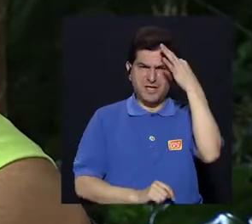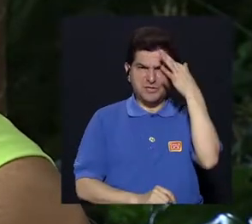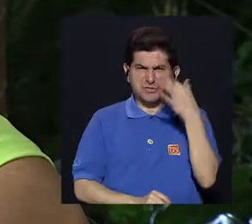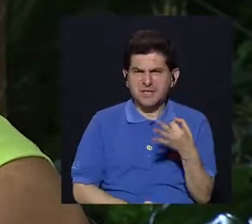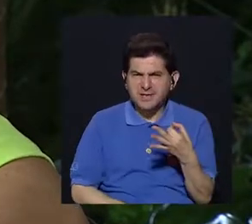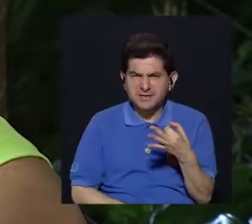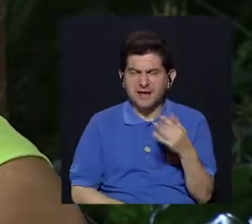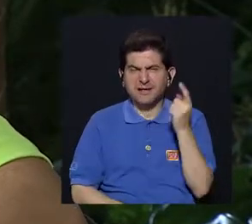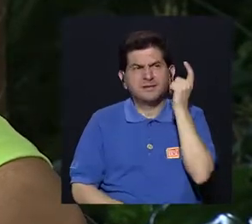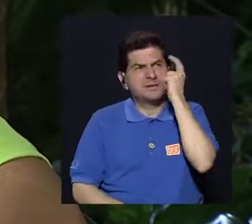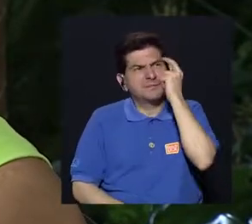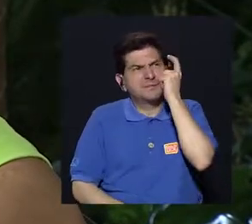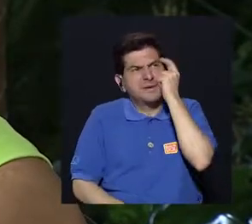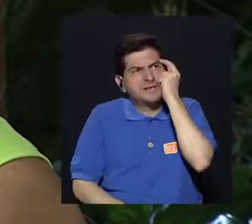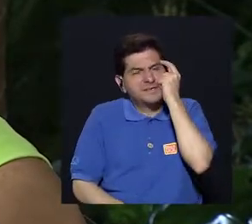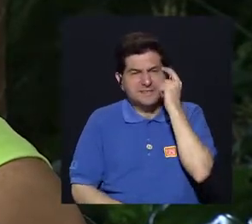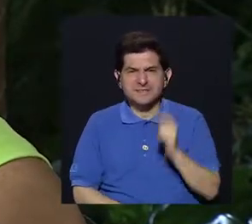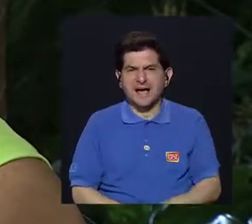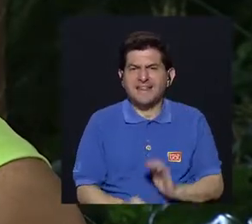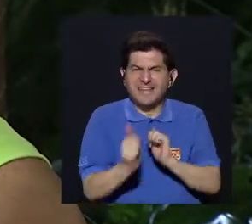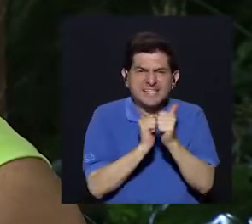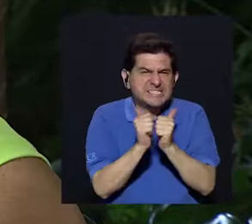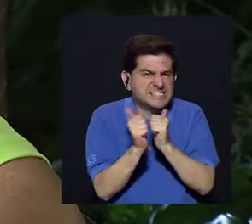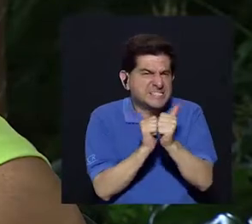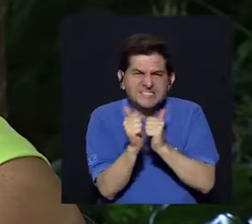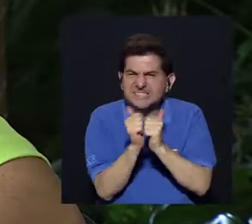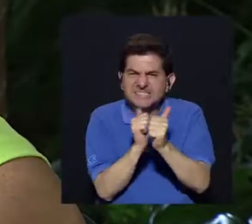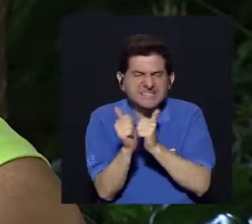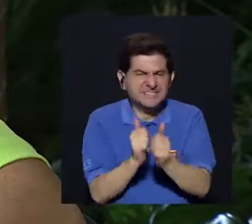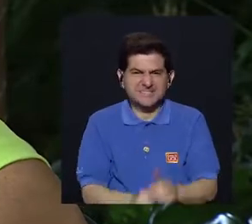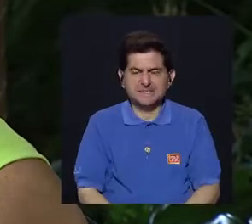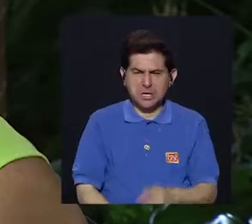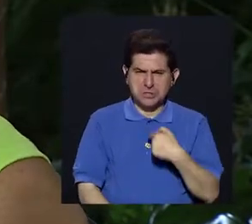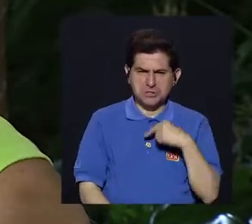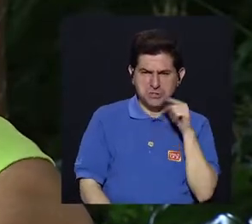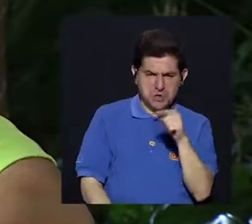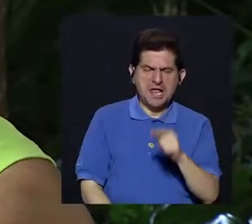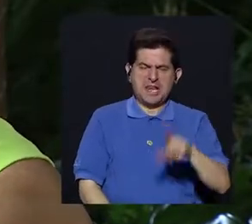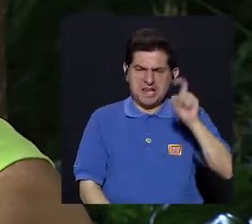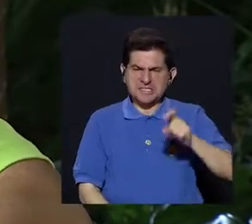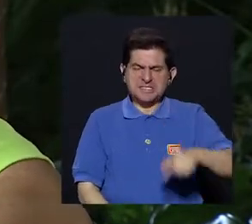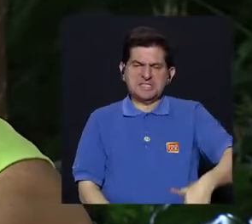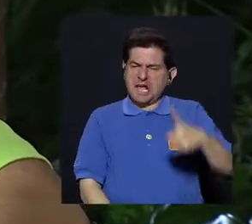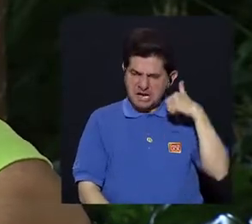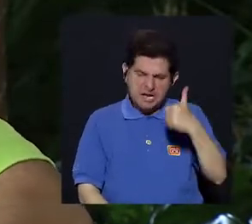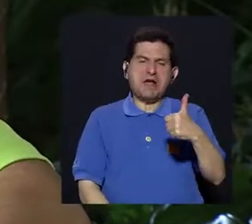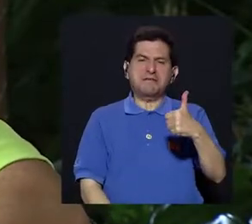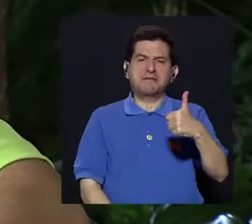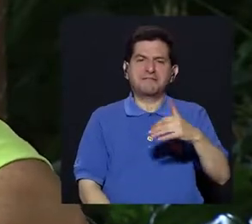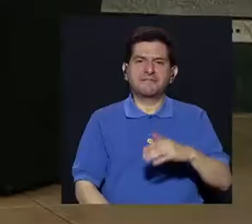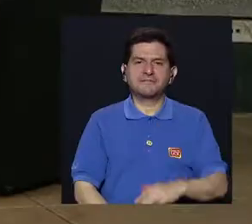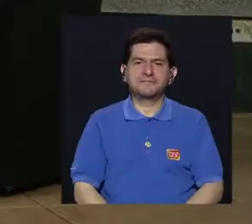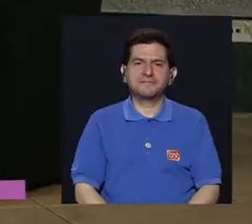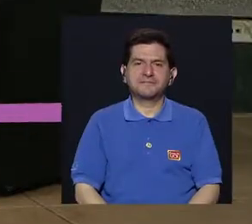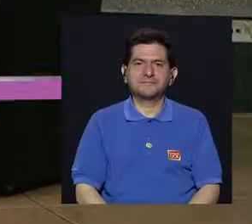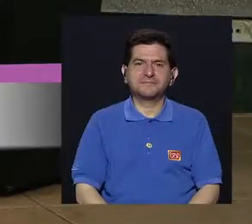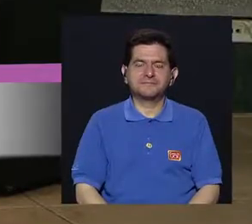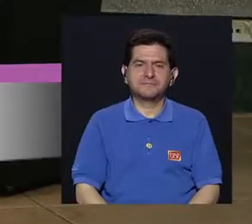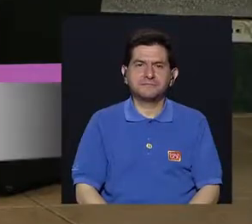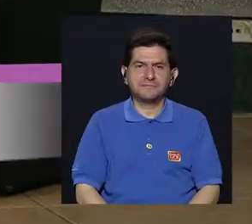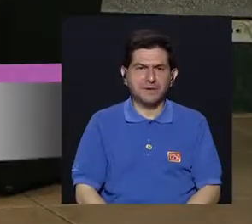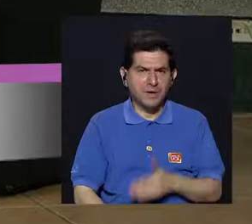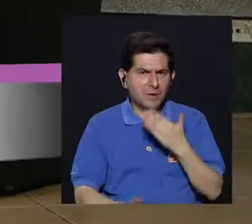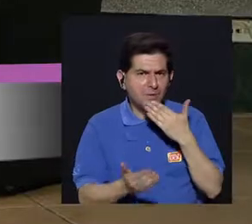que lo hacen con un criterio o con un pensamiento muy competitivo, muy a que lo meto pero para que gane. Lo meto pero